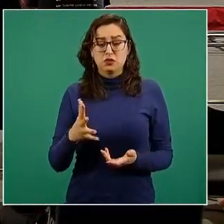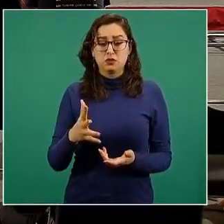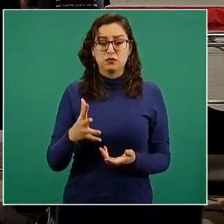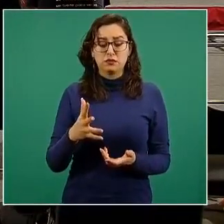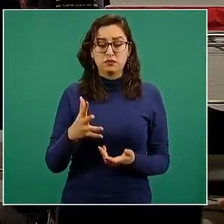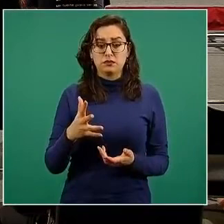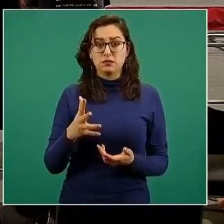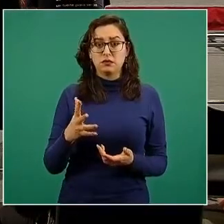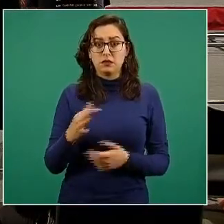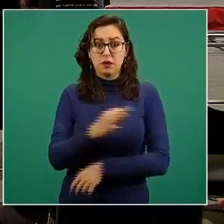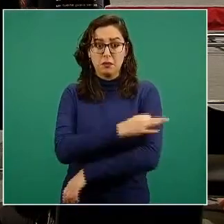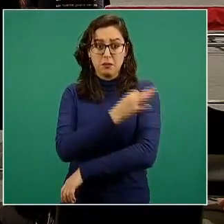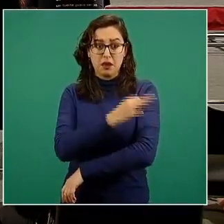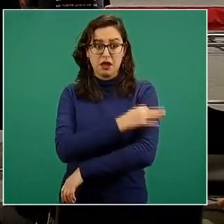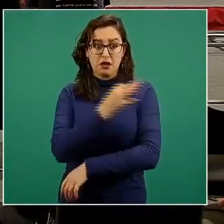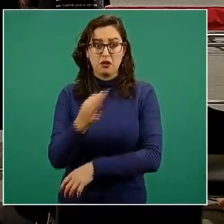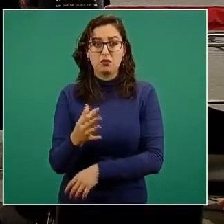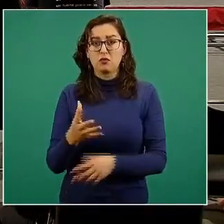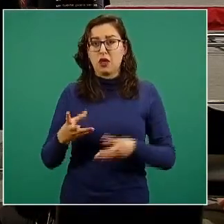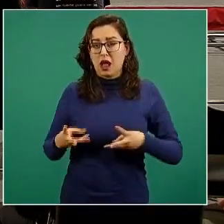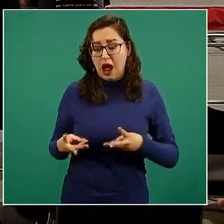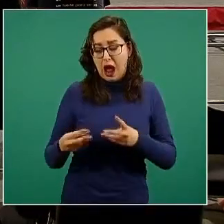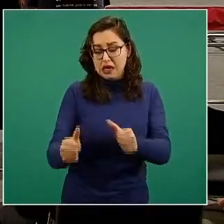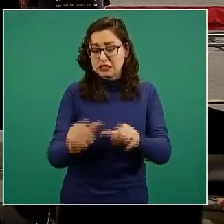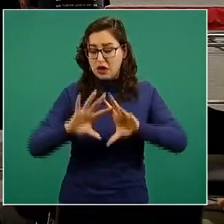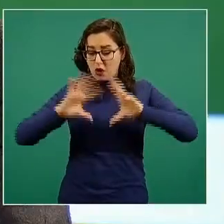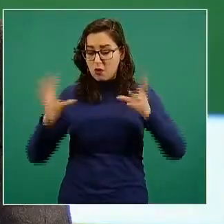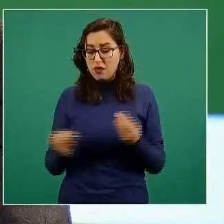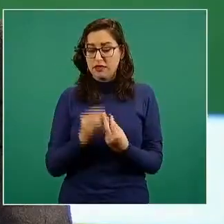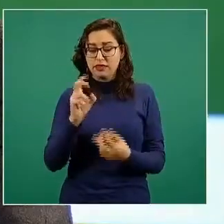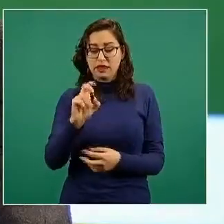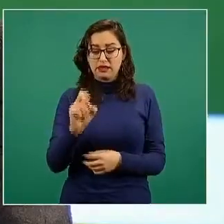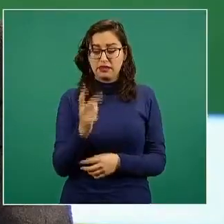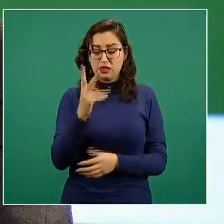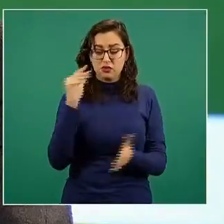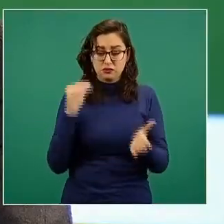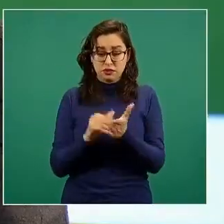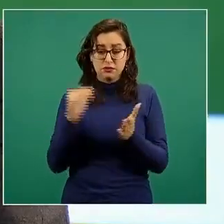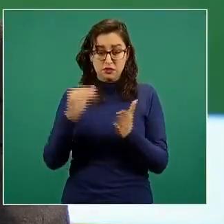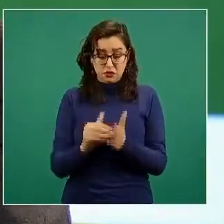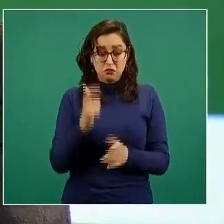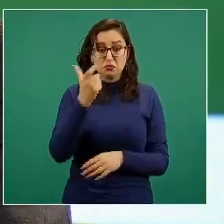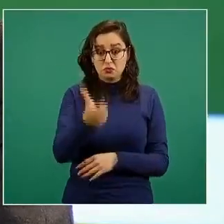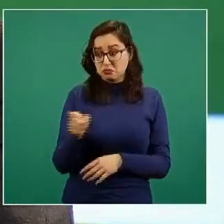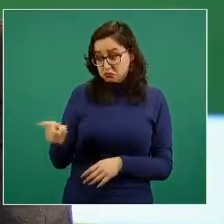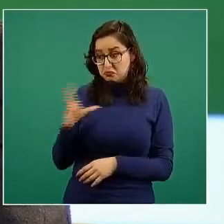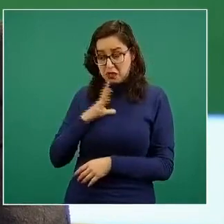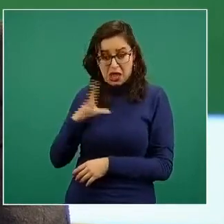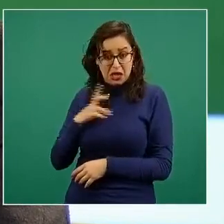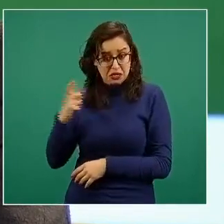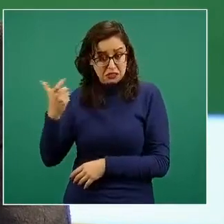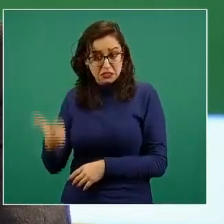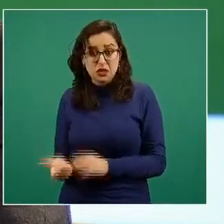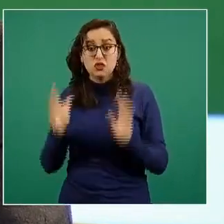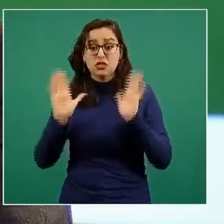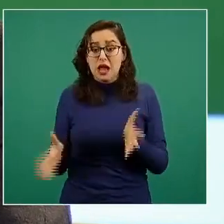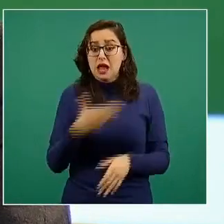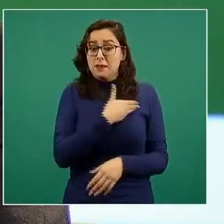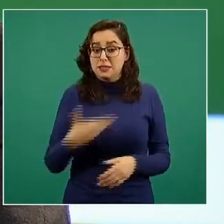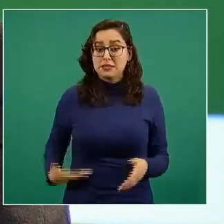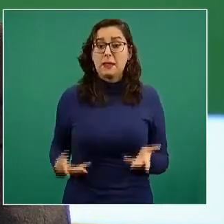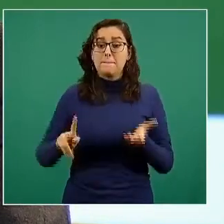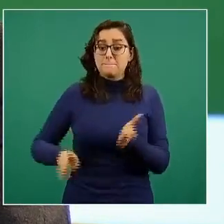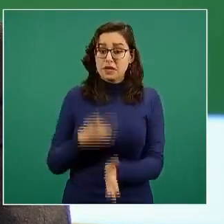sido mencionada podría estar costando 32,000 millones de pesos. Y lo que sea necesario, lo ha dicho el presidente López